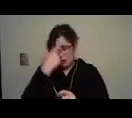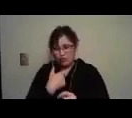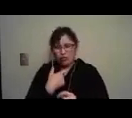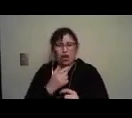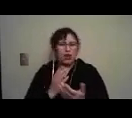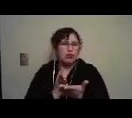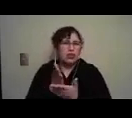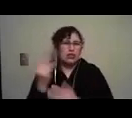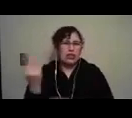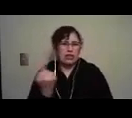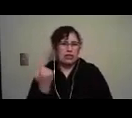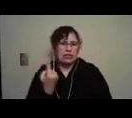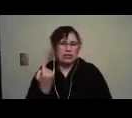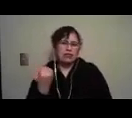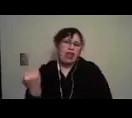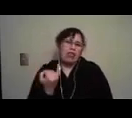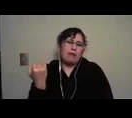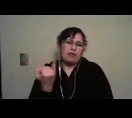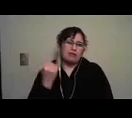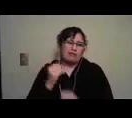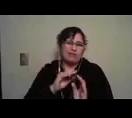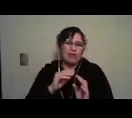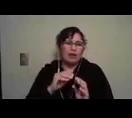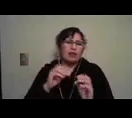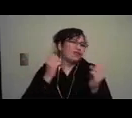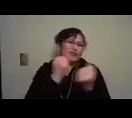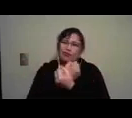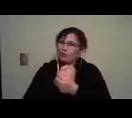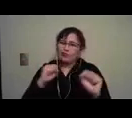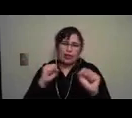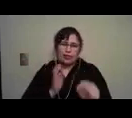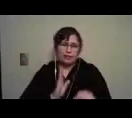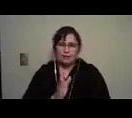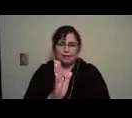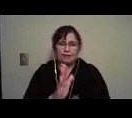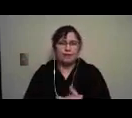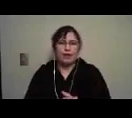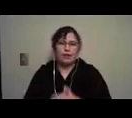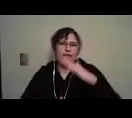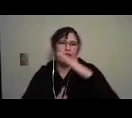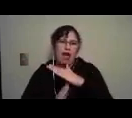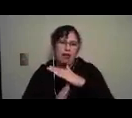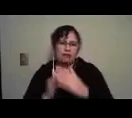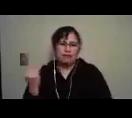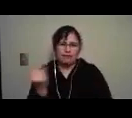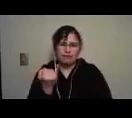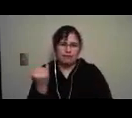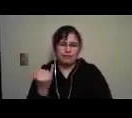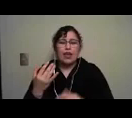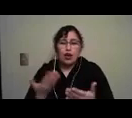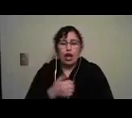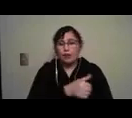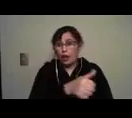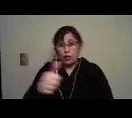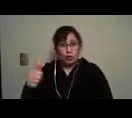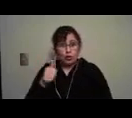tal, ¿ya? Primero, entender que todos, ¿cierto?, de cierta manera cercano a